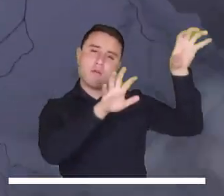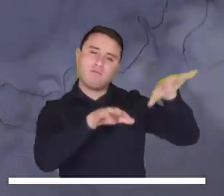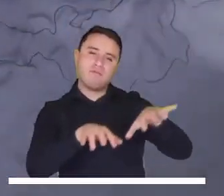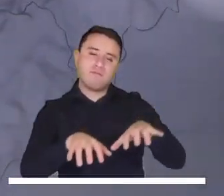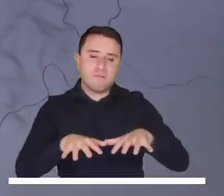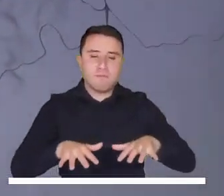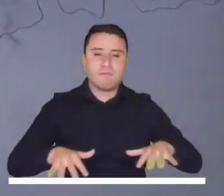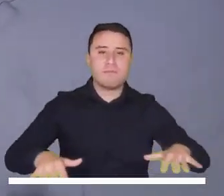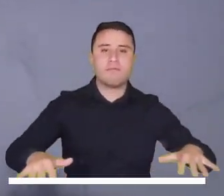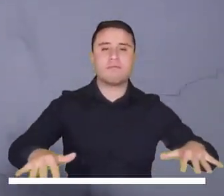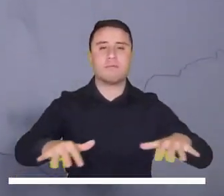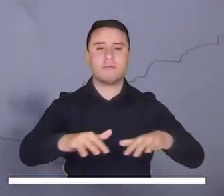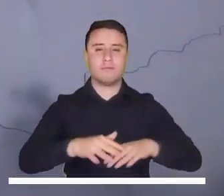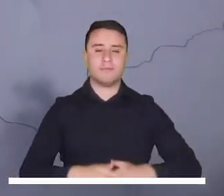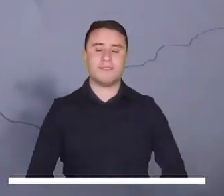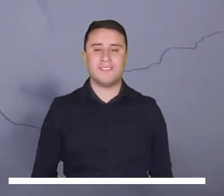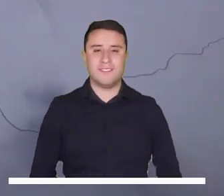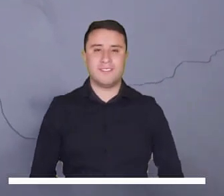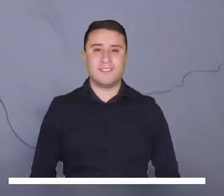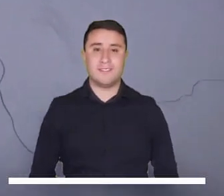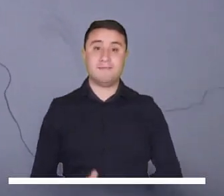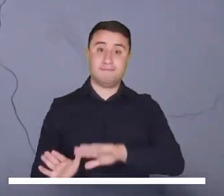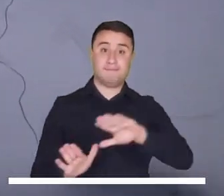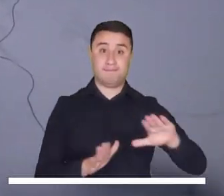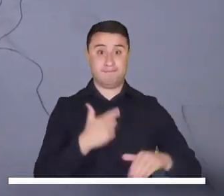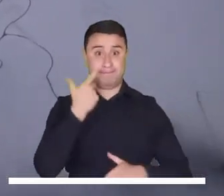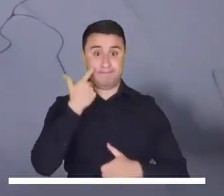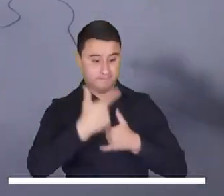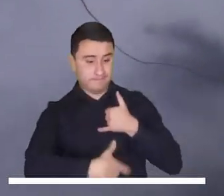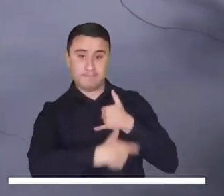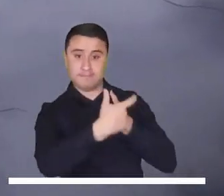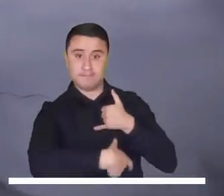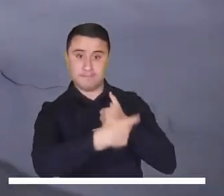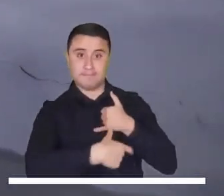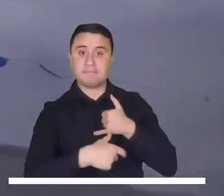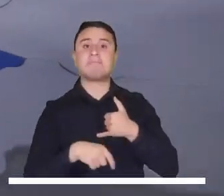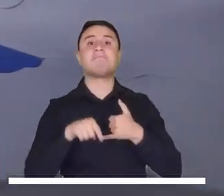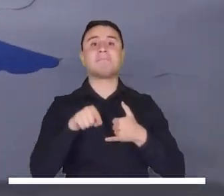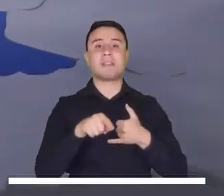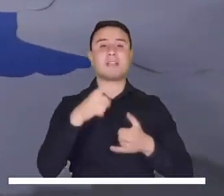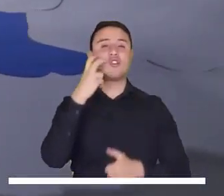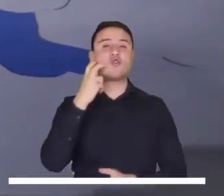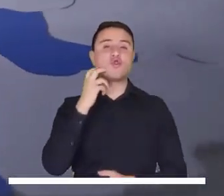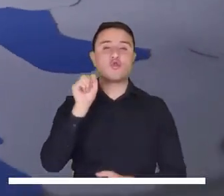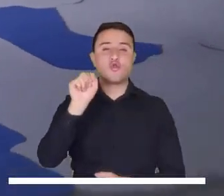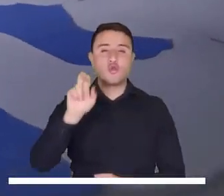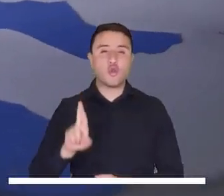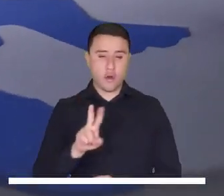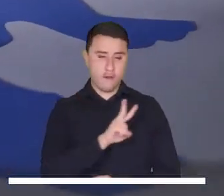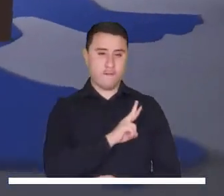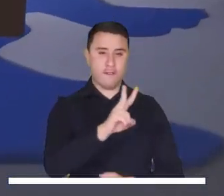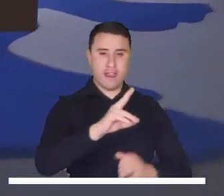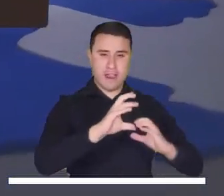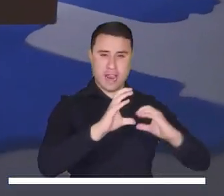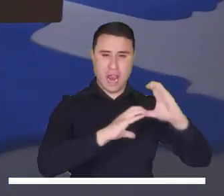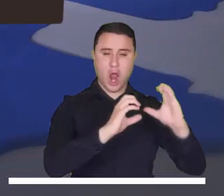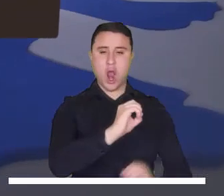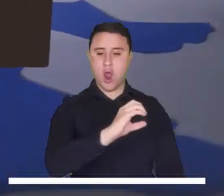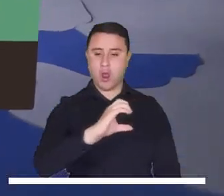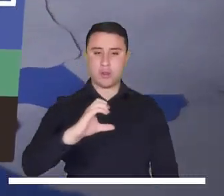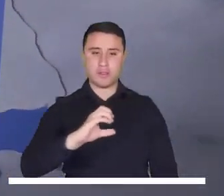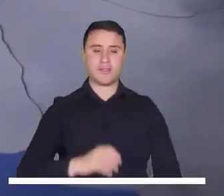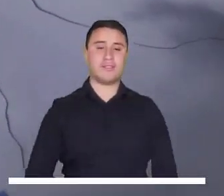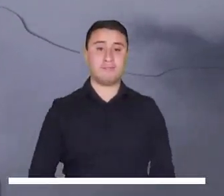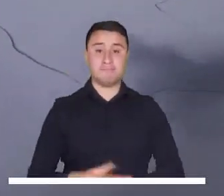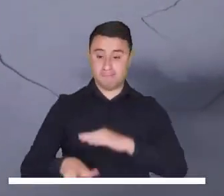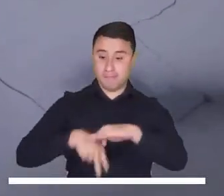lluvias ocasionales en el área insular. Vamos ahora al Pacífico, donde las lluvias se prevén en el sur de Chocó, así como en el occidente de Valle y Cauca.